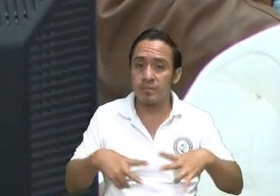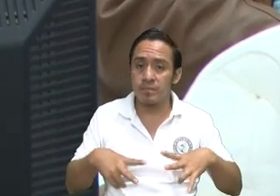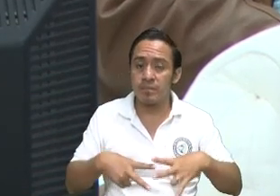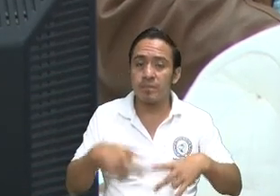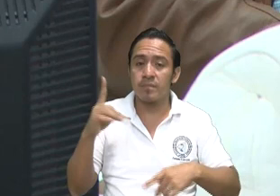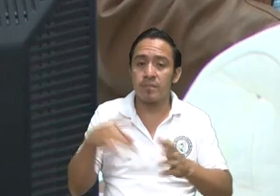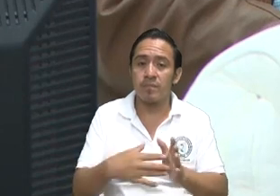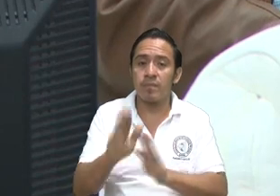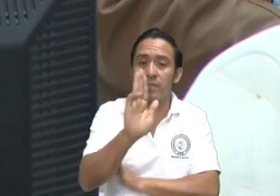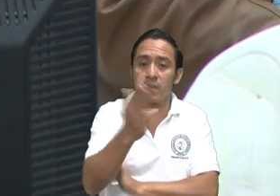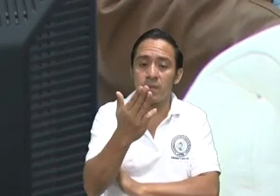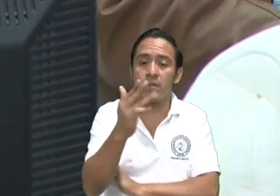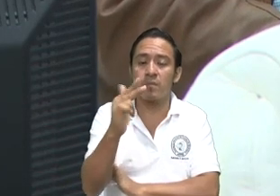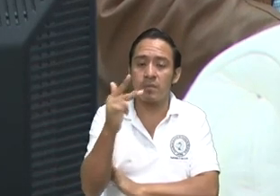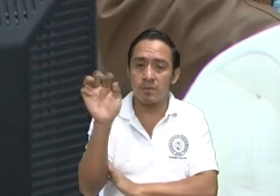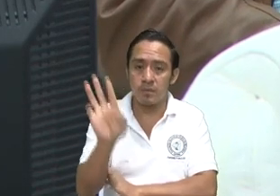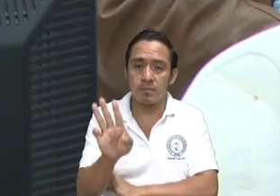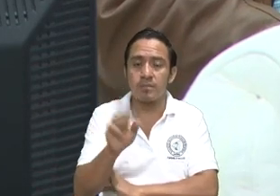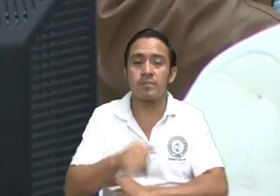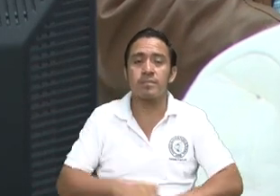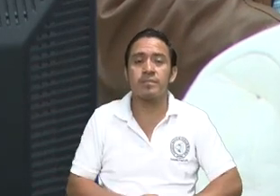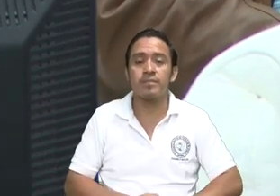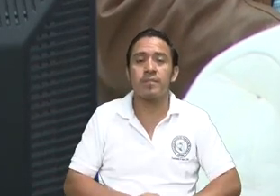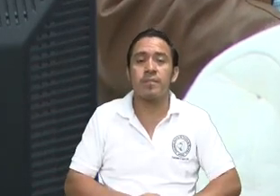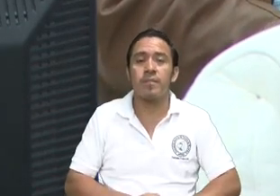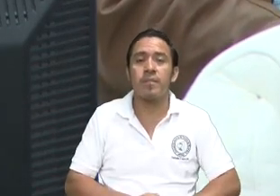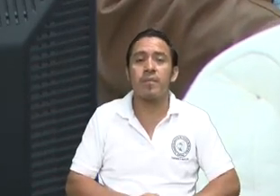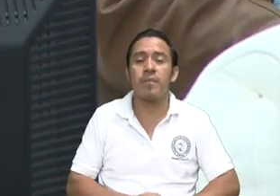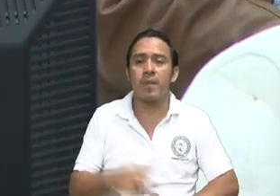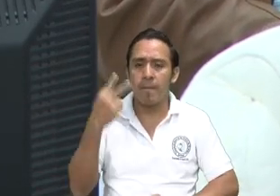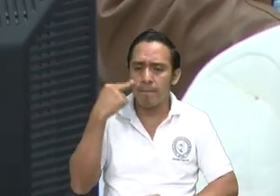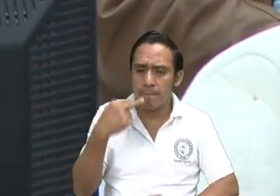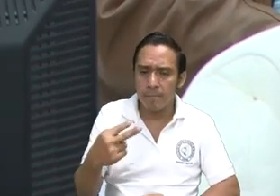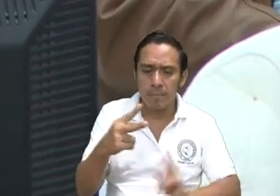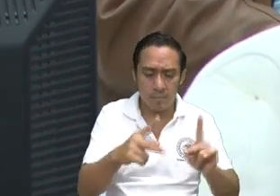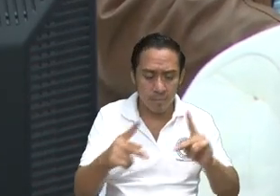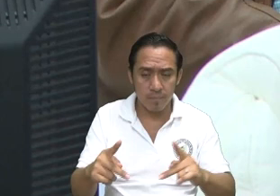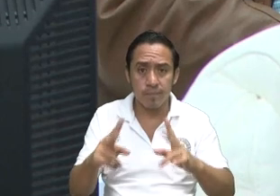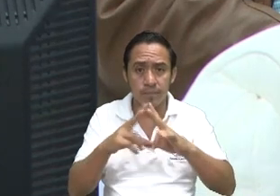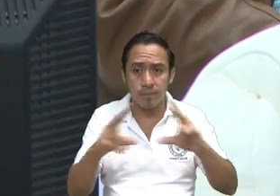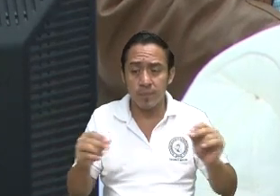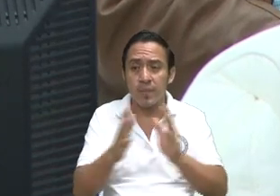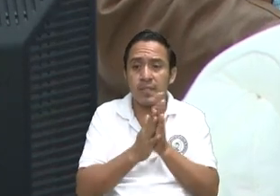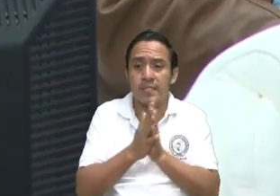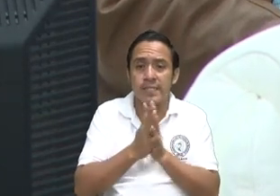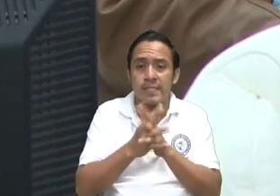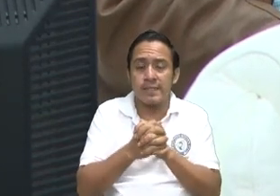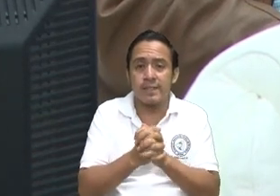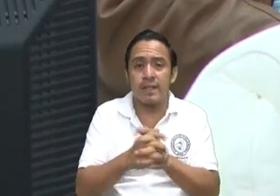de 1983, pudimos ver los nicaragüenses y disfrutar de un